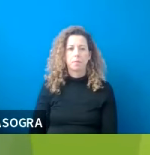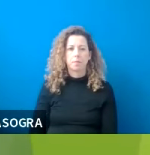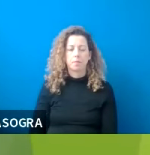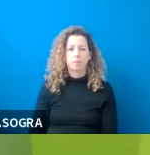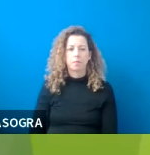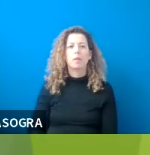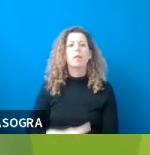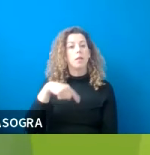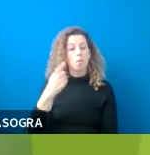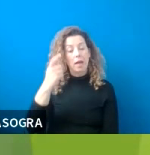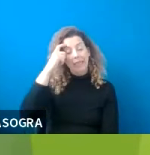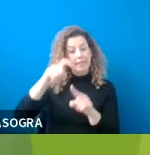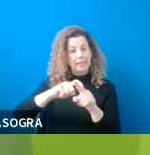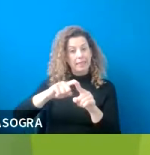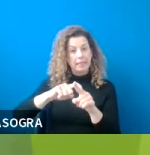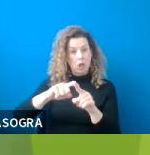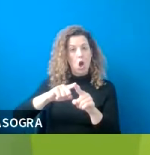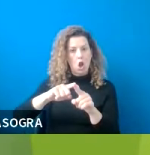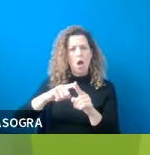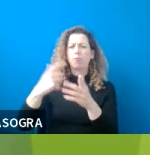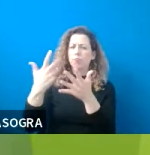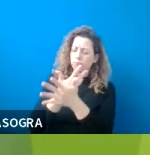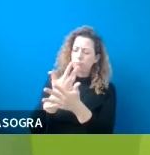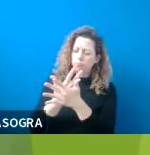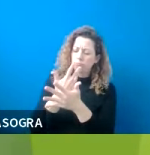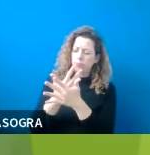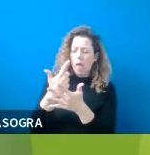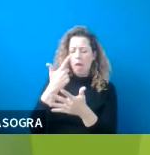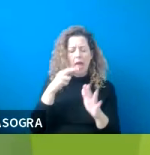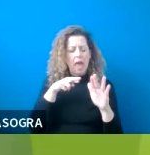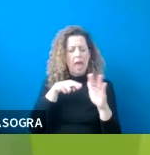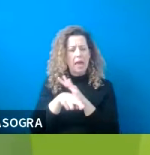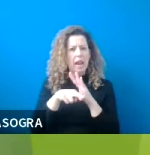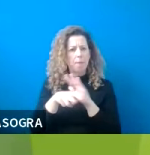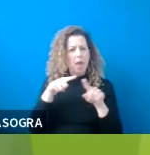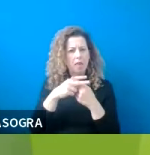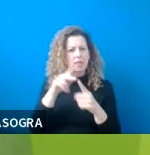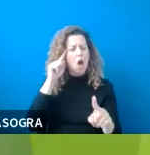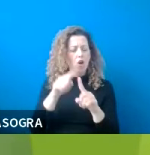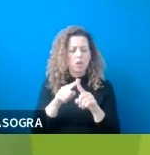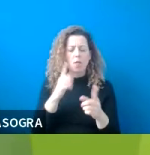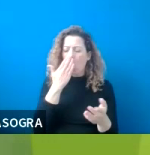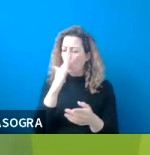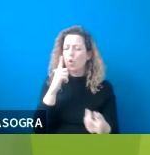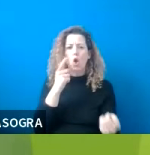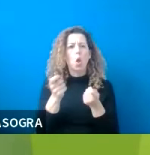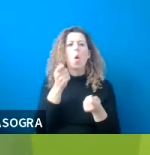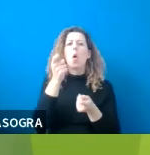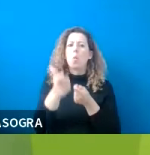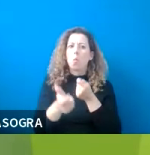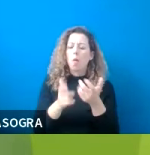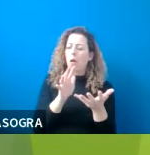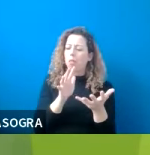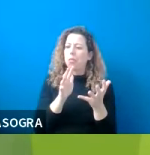Más tarde mi psicóloga me enseñó a usar herramientas para manejar la conducta. Así poco a poco fui cambiando y cada vez